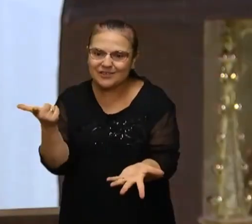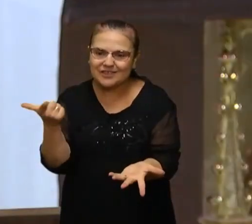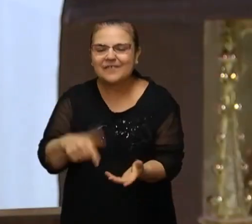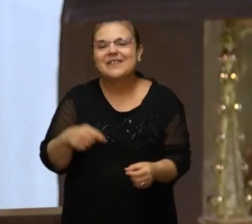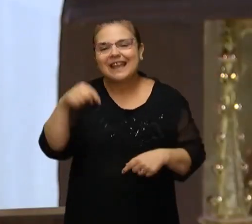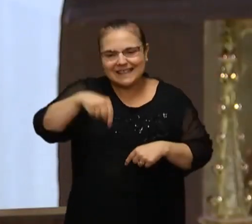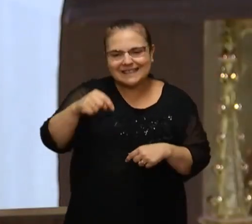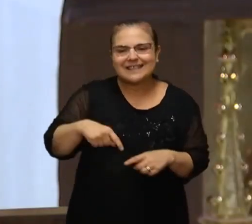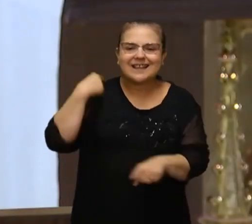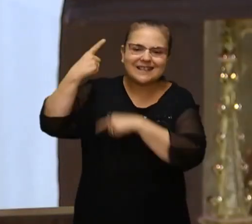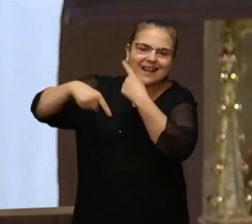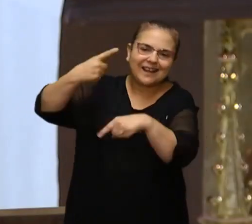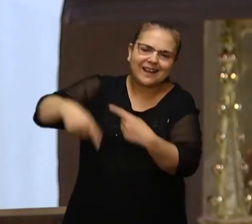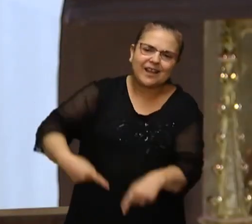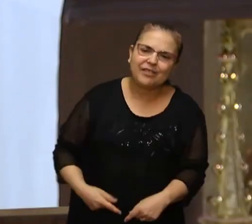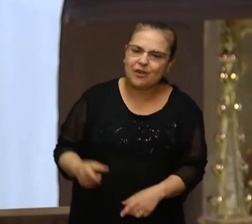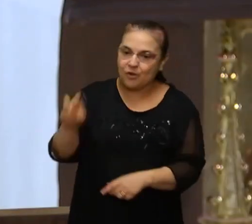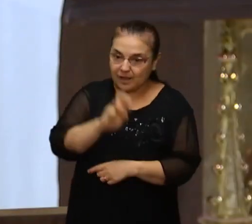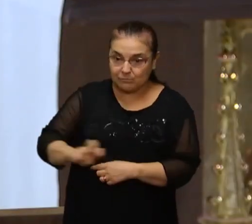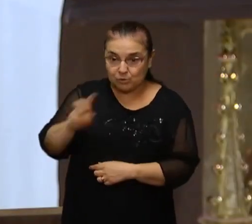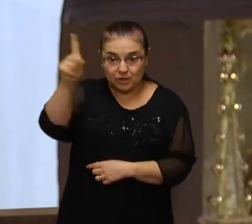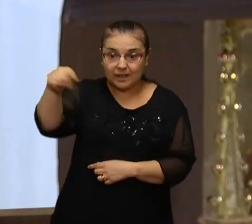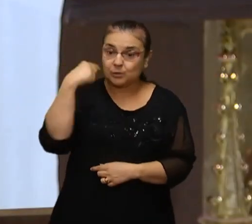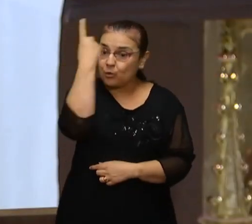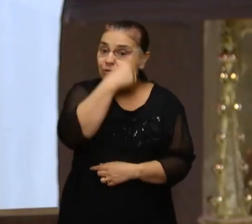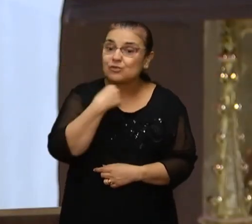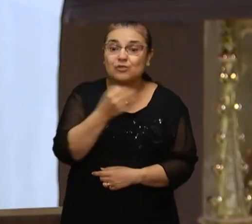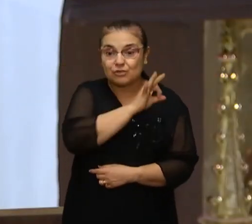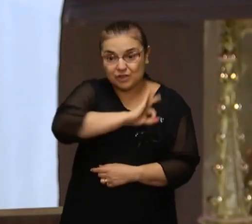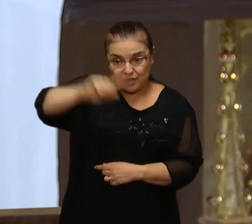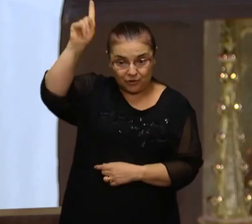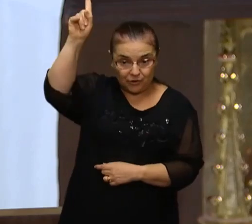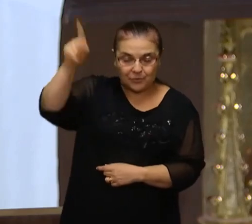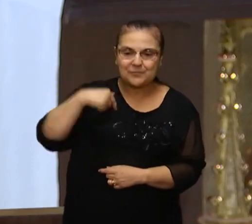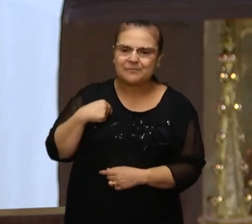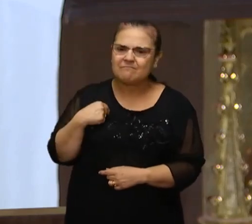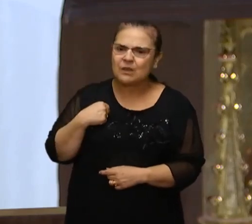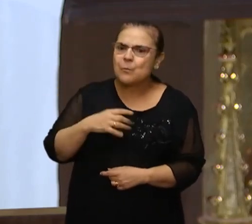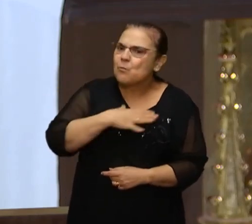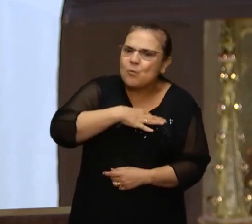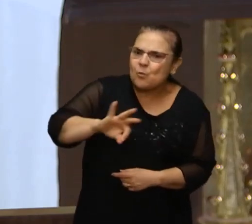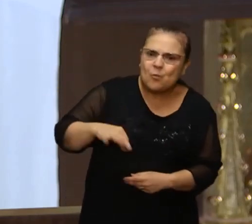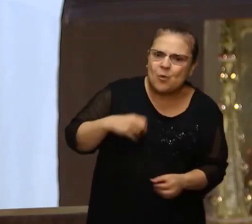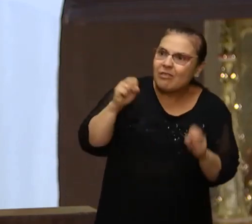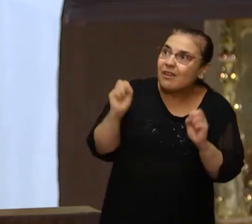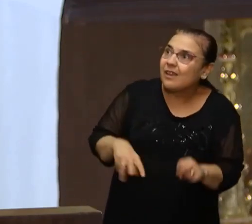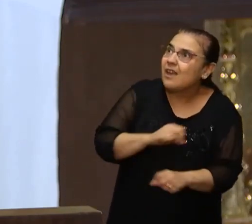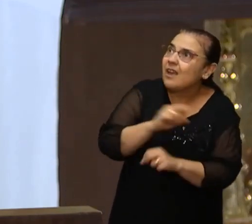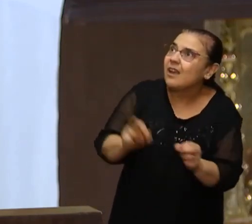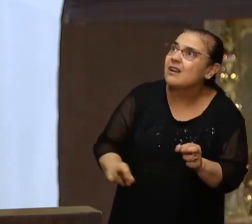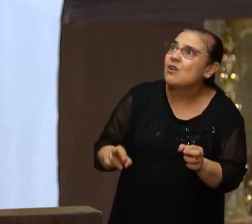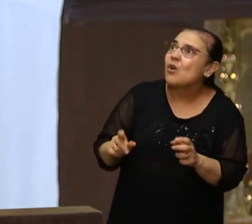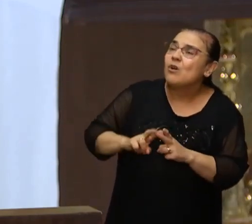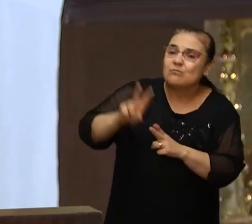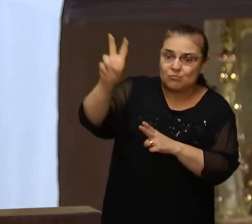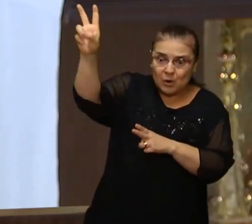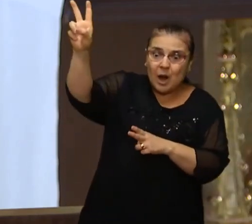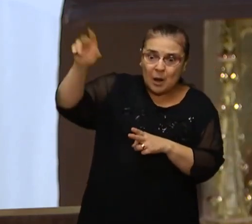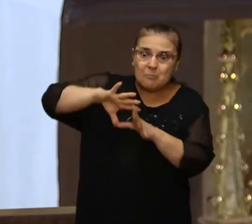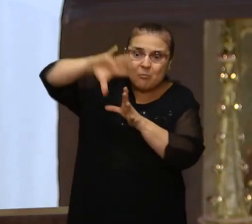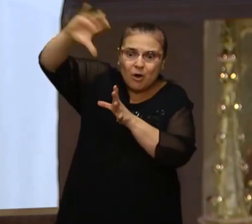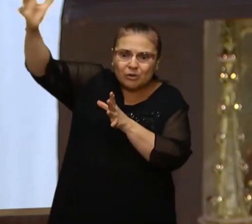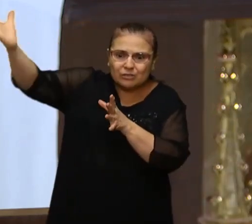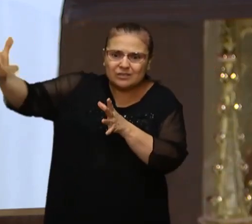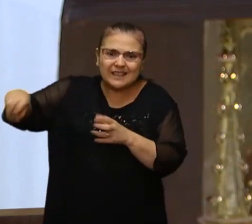Esta es la generación que busca tu rostro señor quién puede subir al monte del señor quién puede estar en el